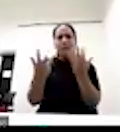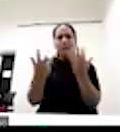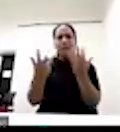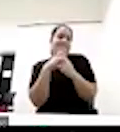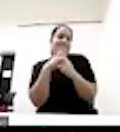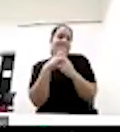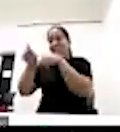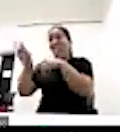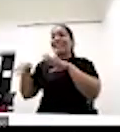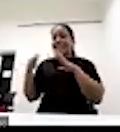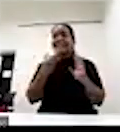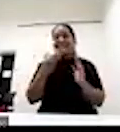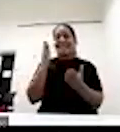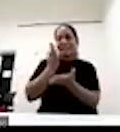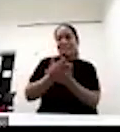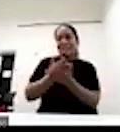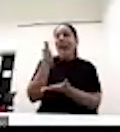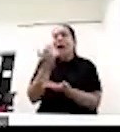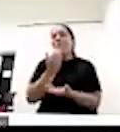poder